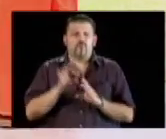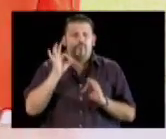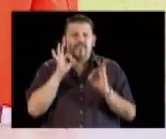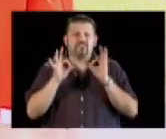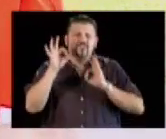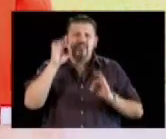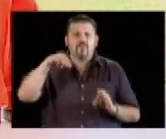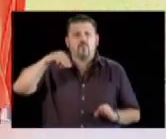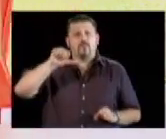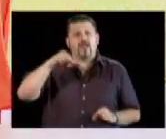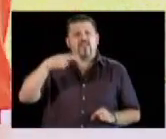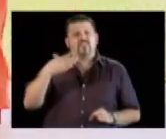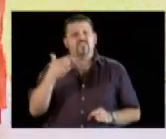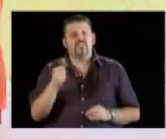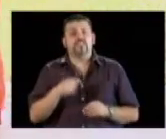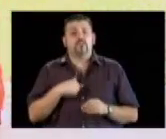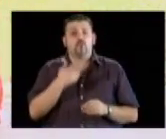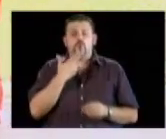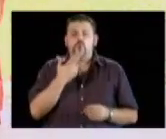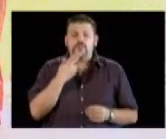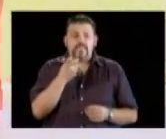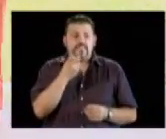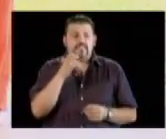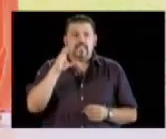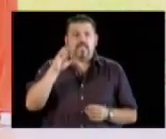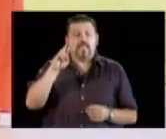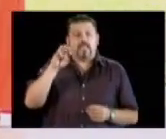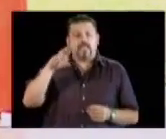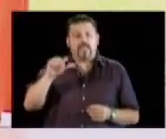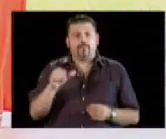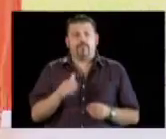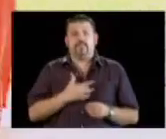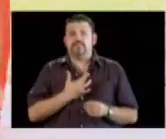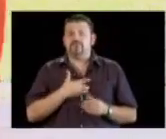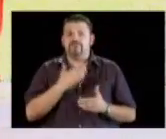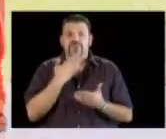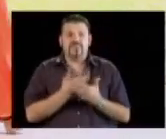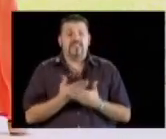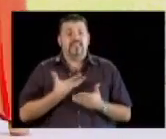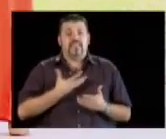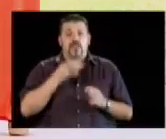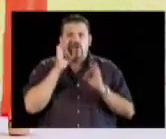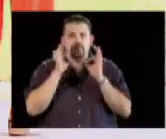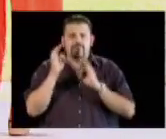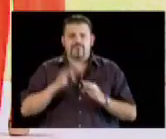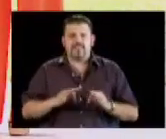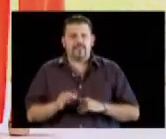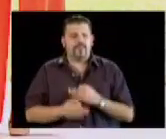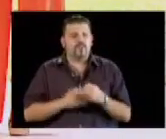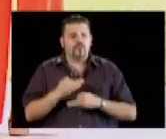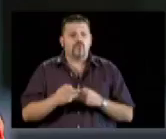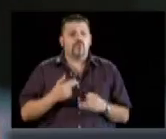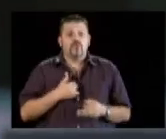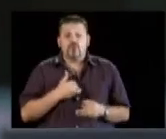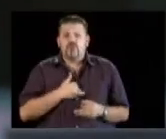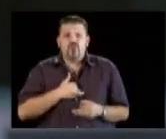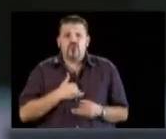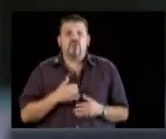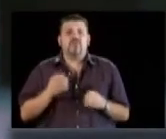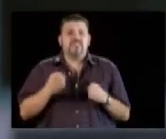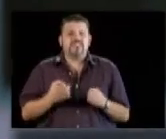empecé a utilizar la crema aclaradora facial. Tenía una mancha bastante grande aquí en la frente y otra por acá, porque yo suelo